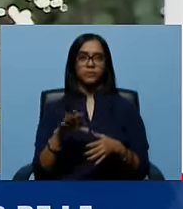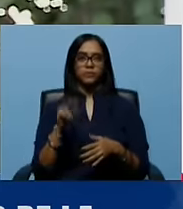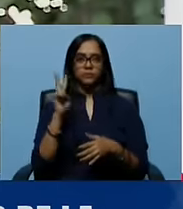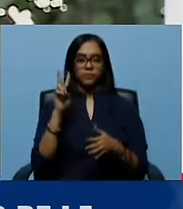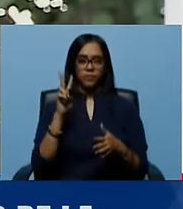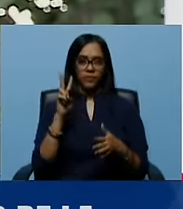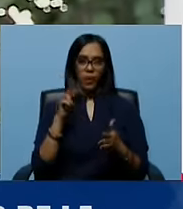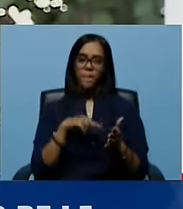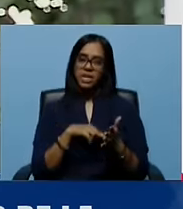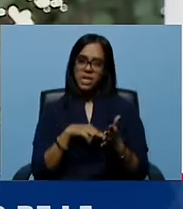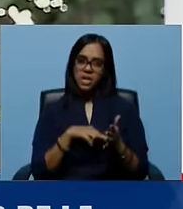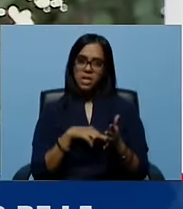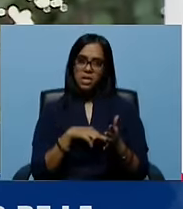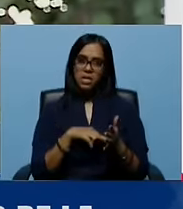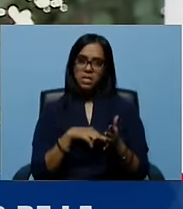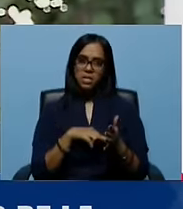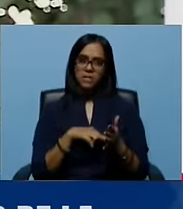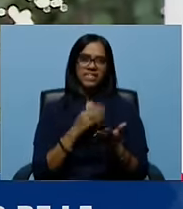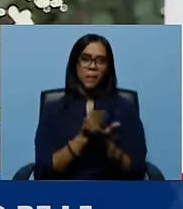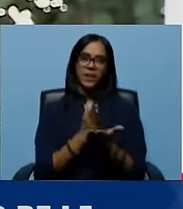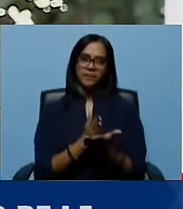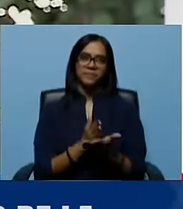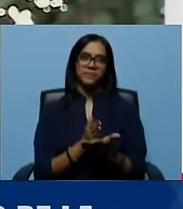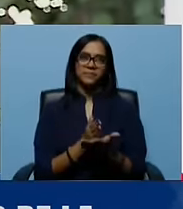2000, siempre,